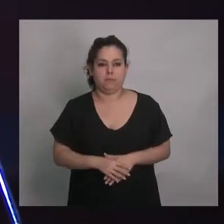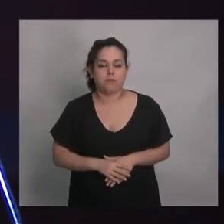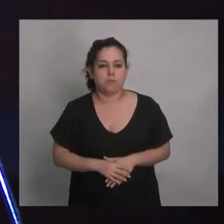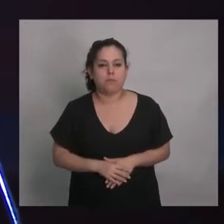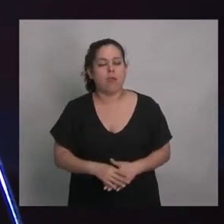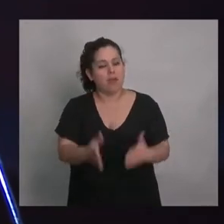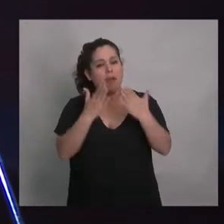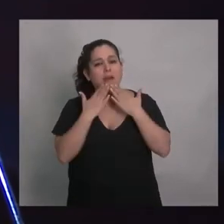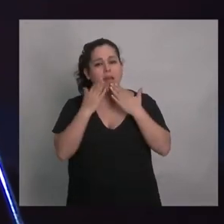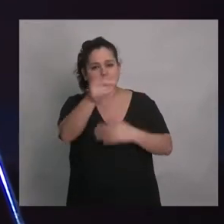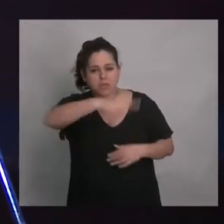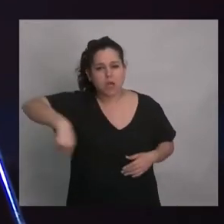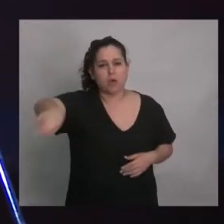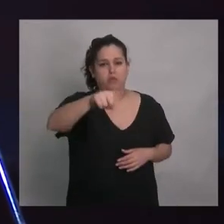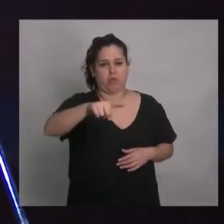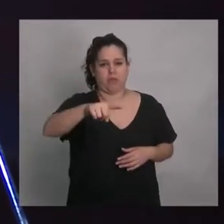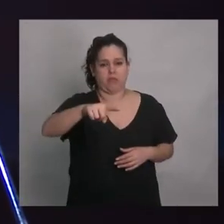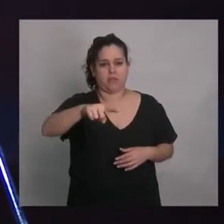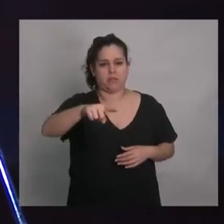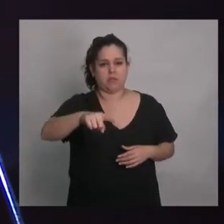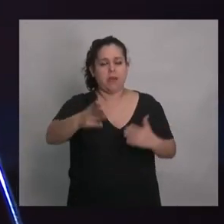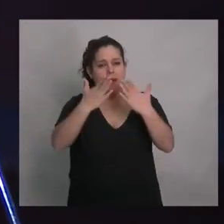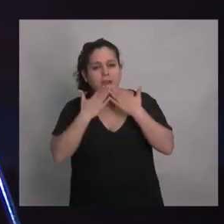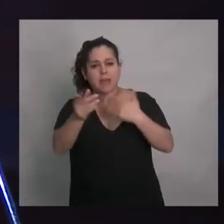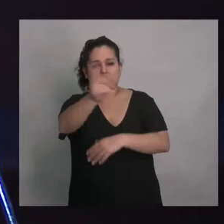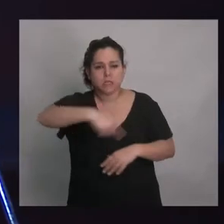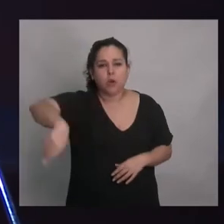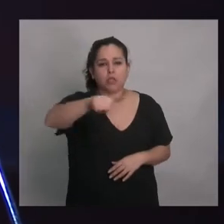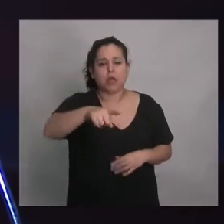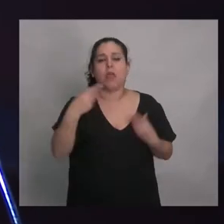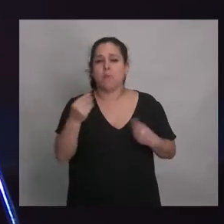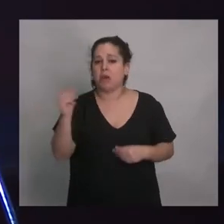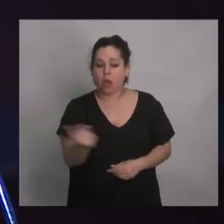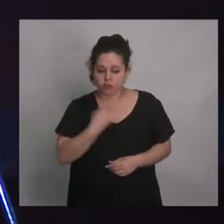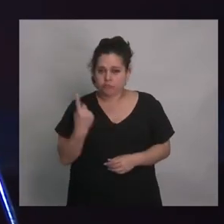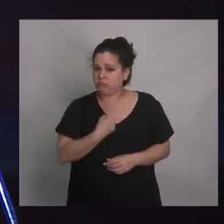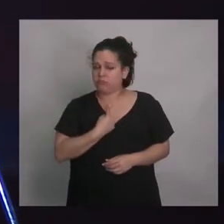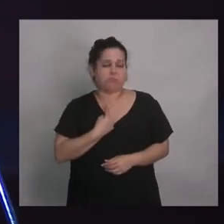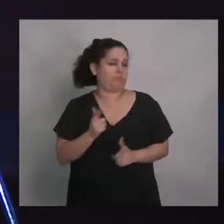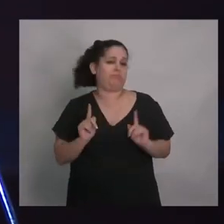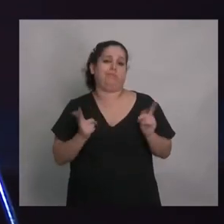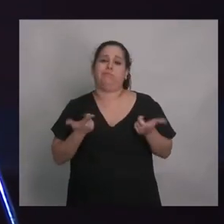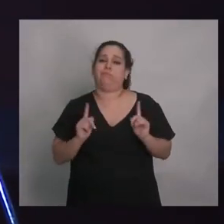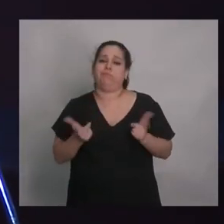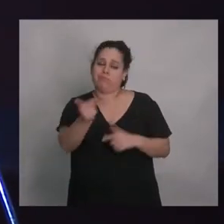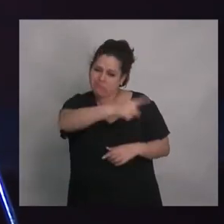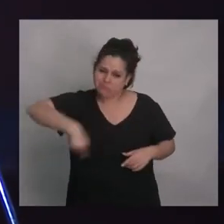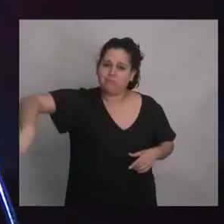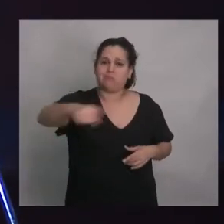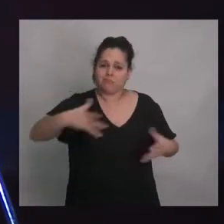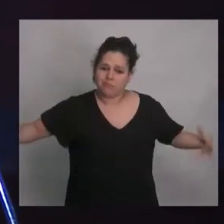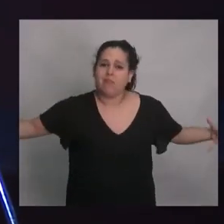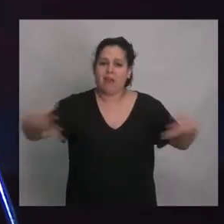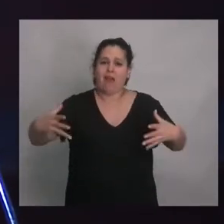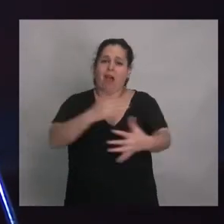y gracias a ustedes gracias a ustedes porque no estamos solas el cariño el